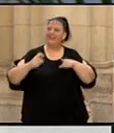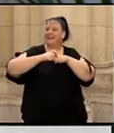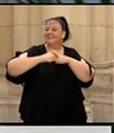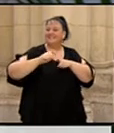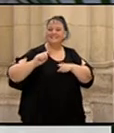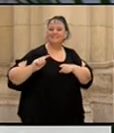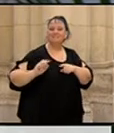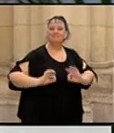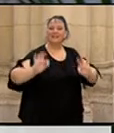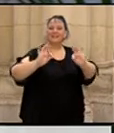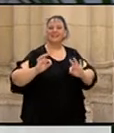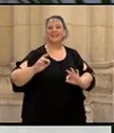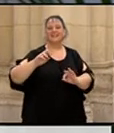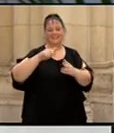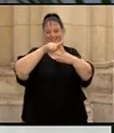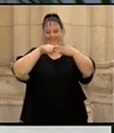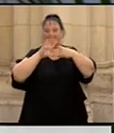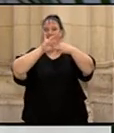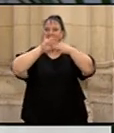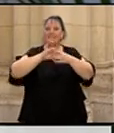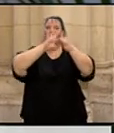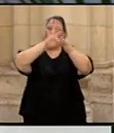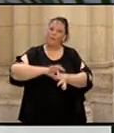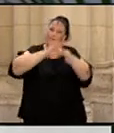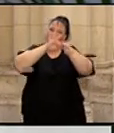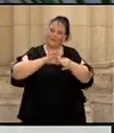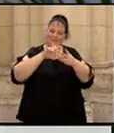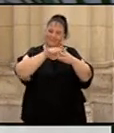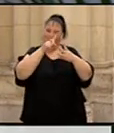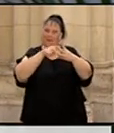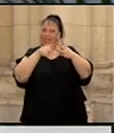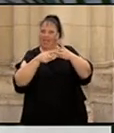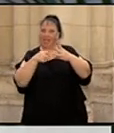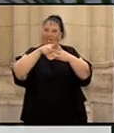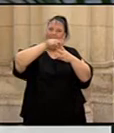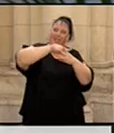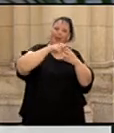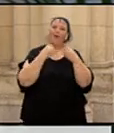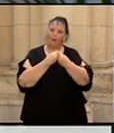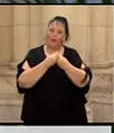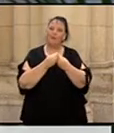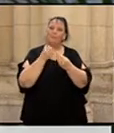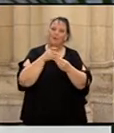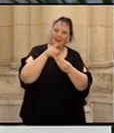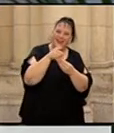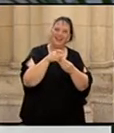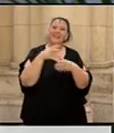son el uno para el otro, por el otro, con el otro y en el